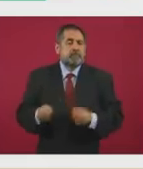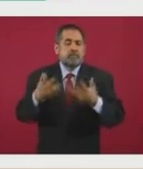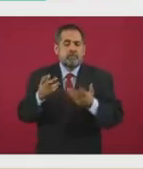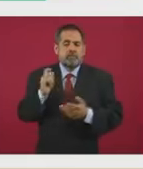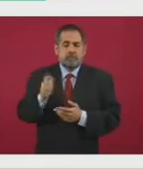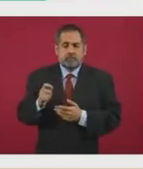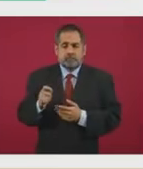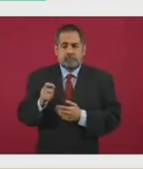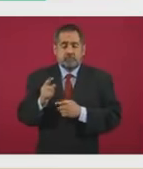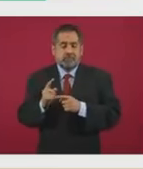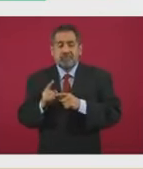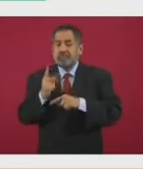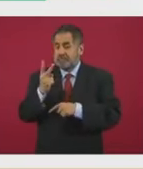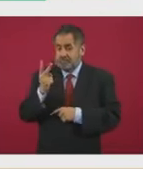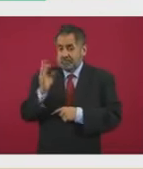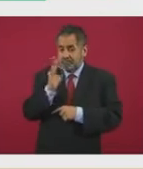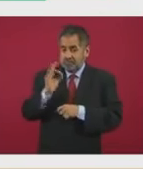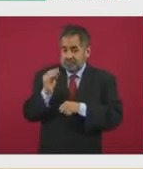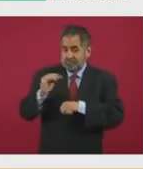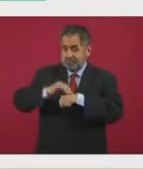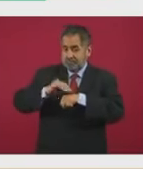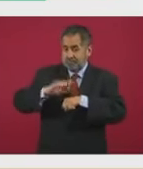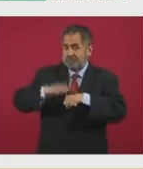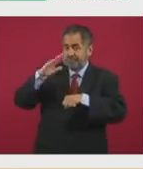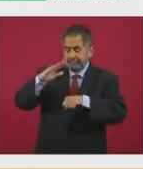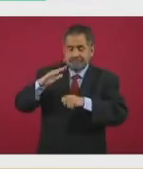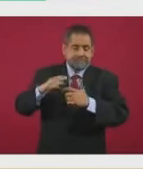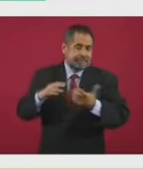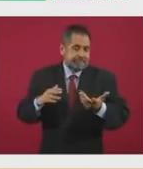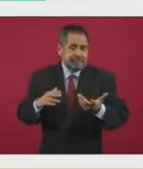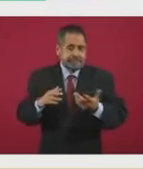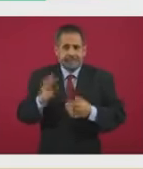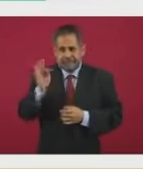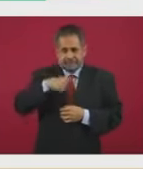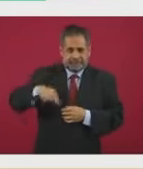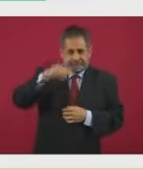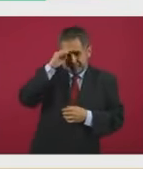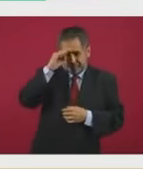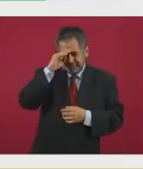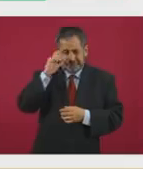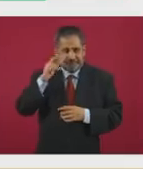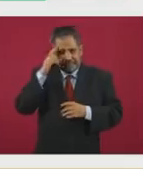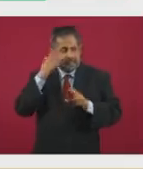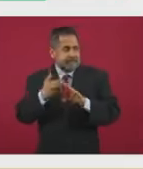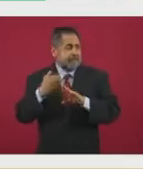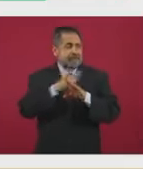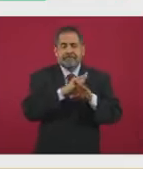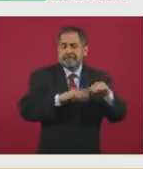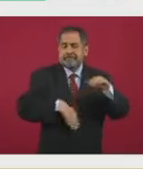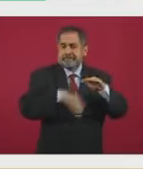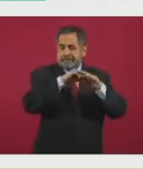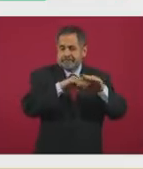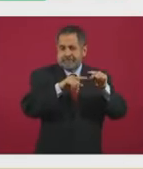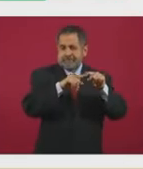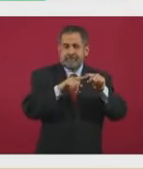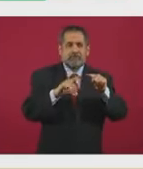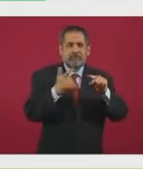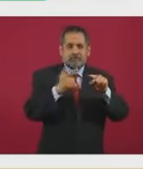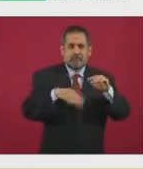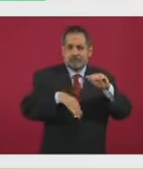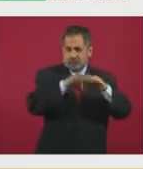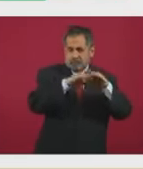de más 2%, y se puede apreciar que si consideramos el punto máximo de la mortalidad en el mes de